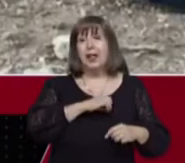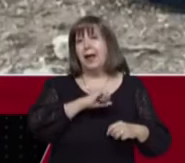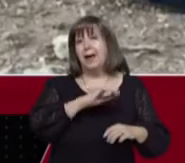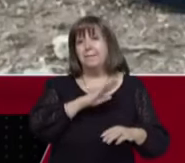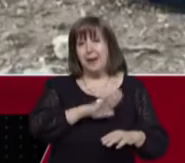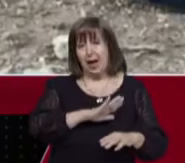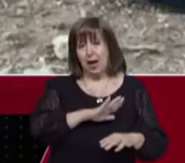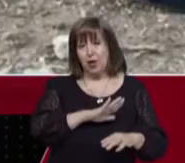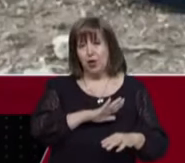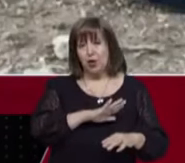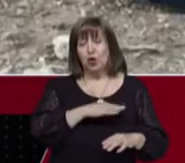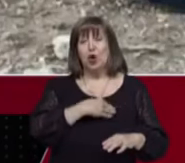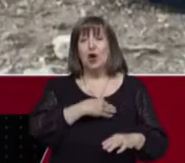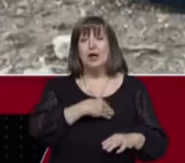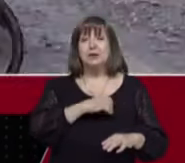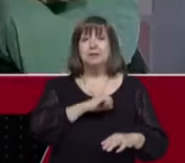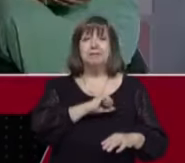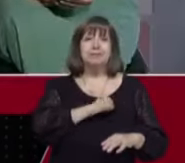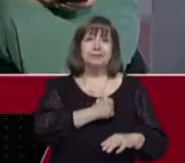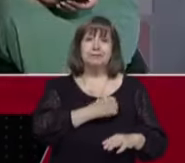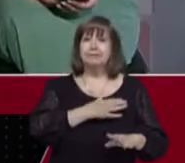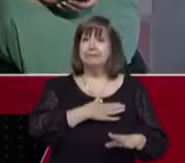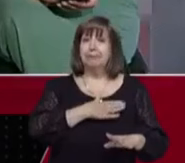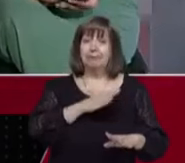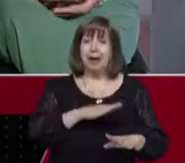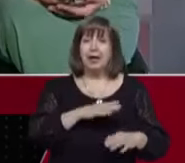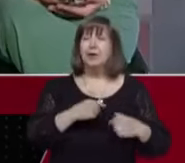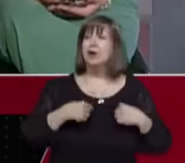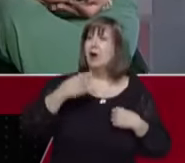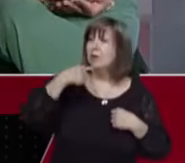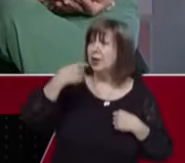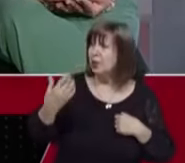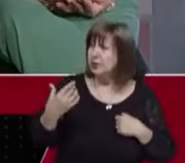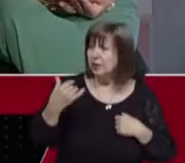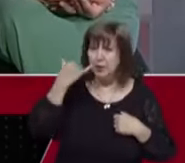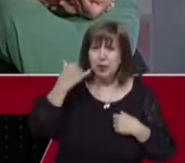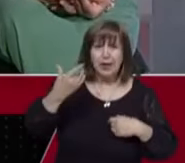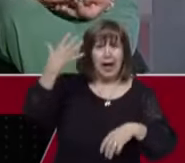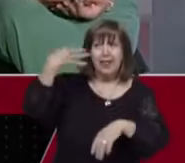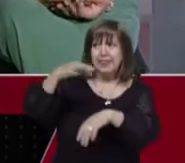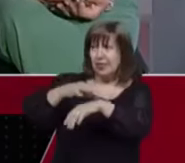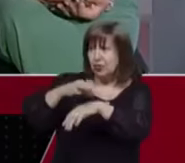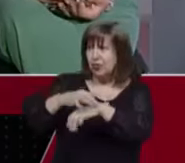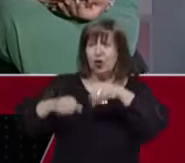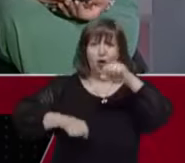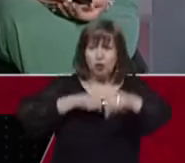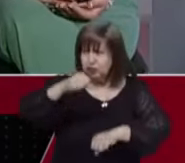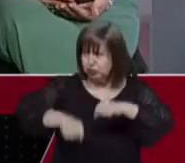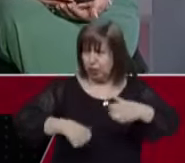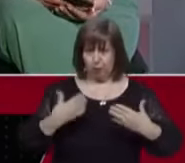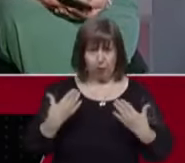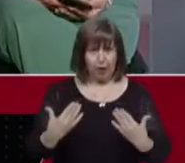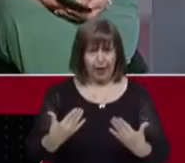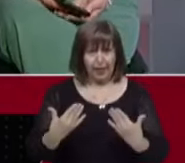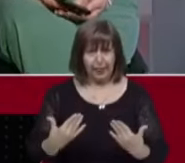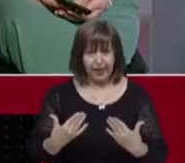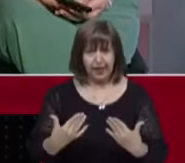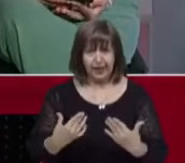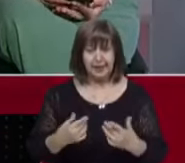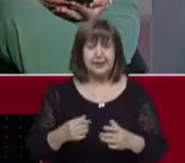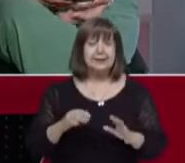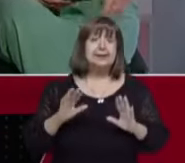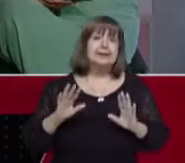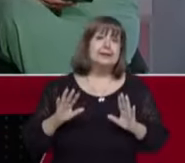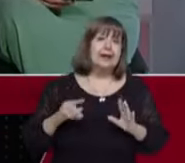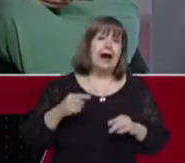al estado de salud. ¿Se sabe también si tenía algún chequeo médico para poder llevar adelante la actividad? Es lo que justamente se